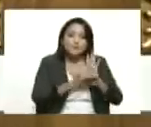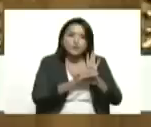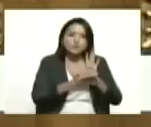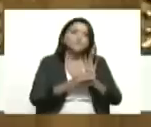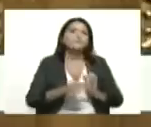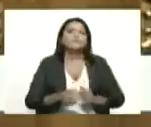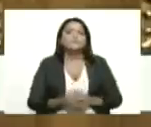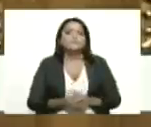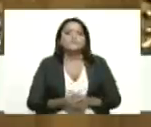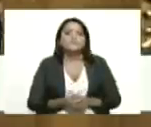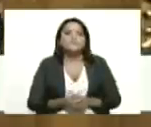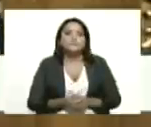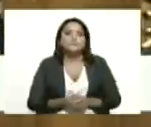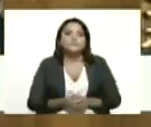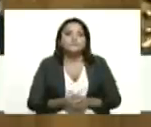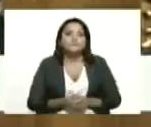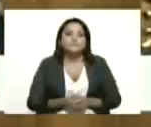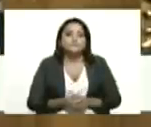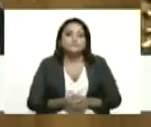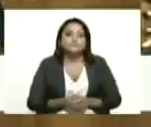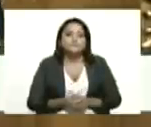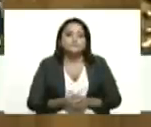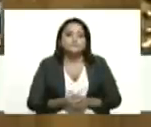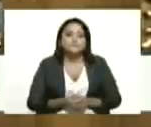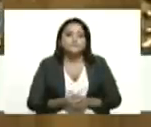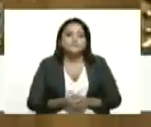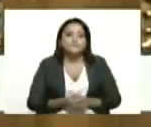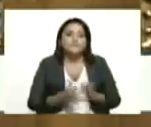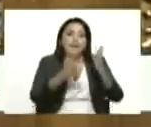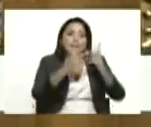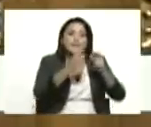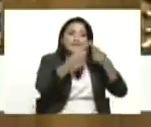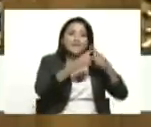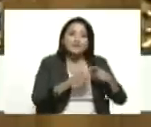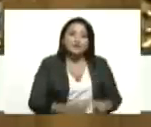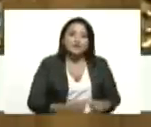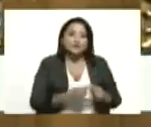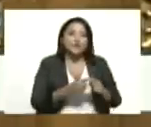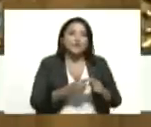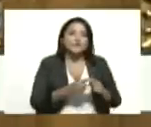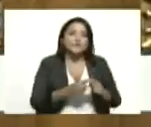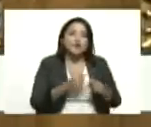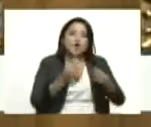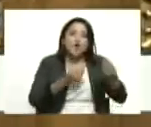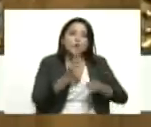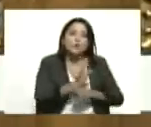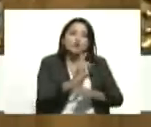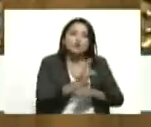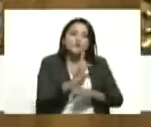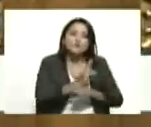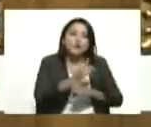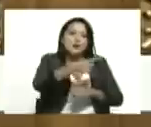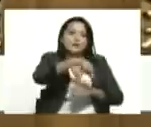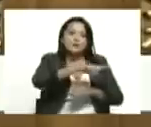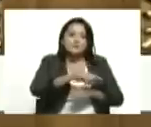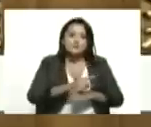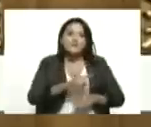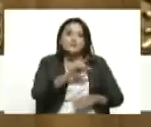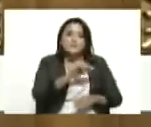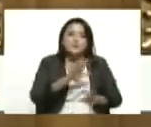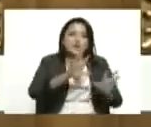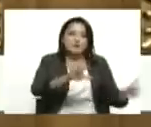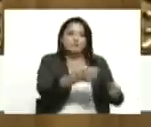incluye las disposiciones relacionadas con la administración y destino de los bienes sujetos de extinción de dominio como una innovación